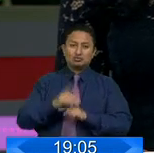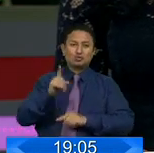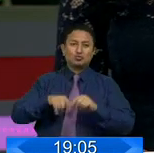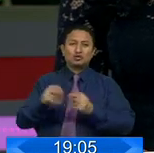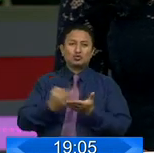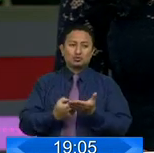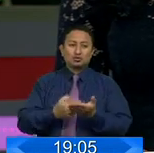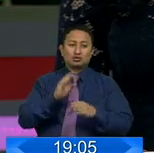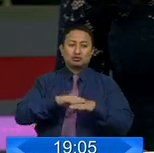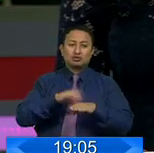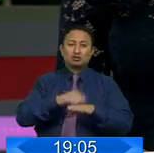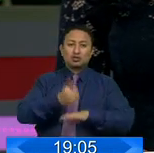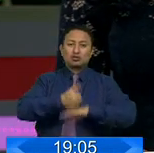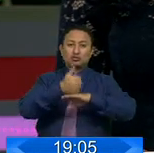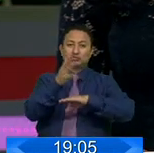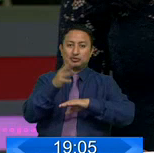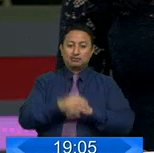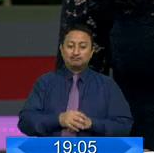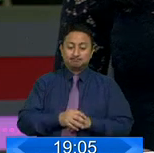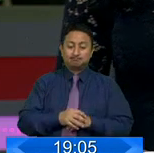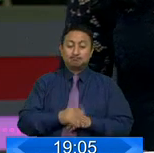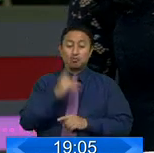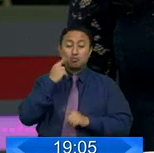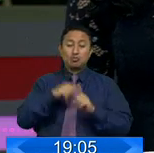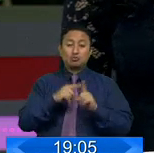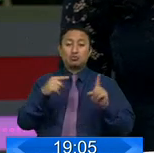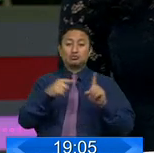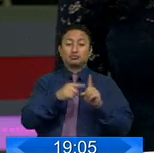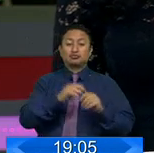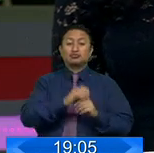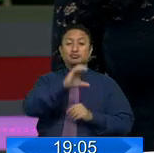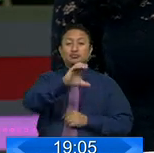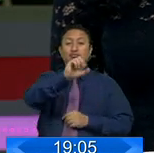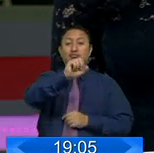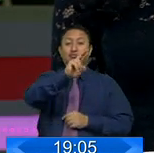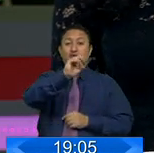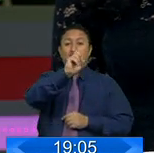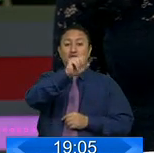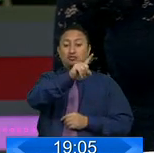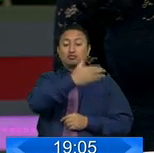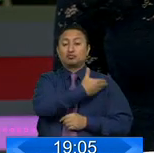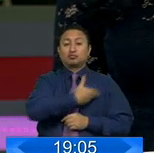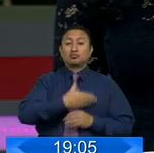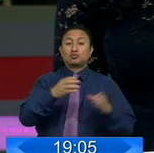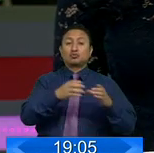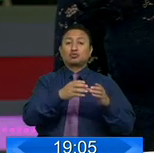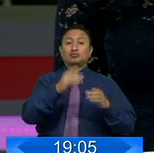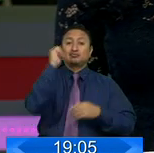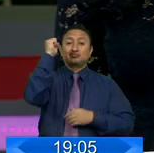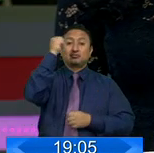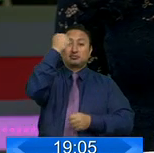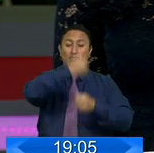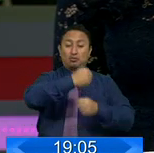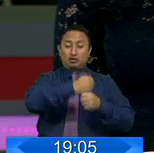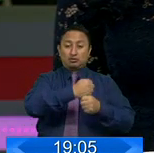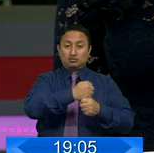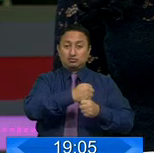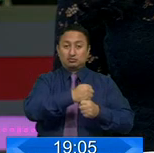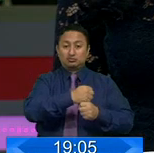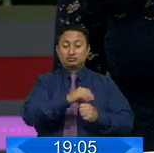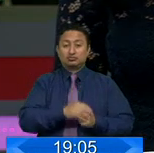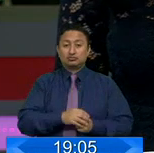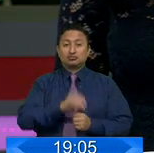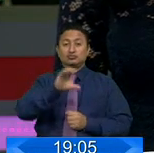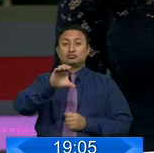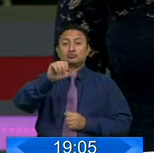por falta de autoridades. Entre los designados están María José Carrión como presidenta de la Comisión de Derechos de los Trabajadores y Jimmy